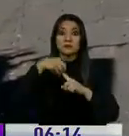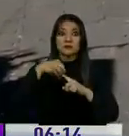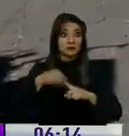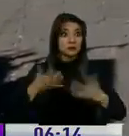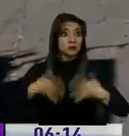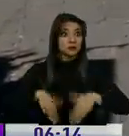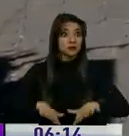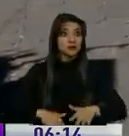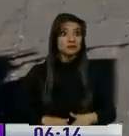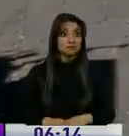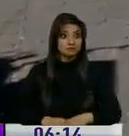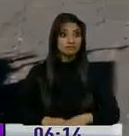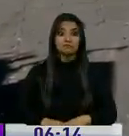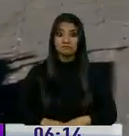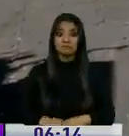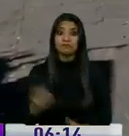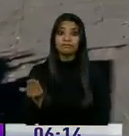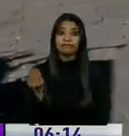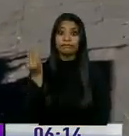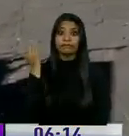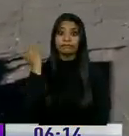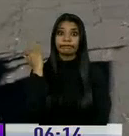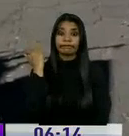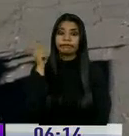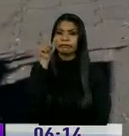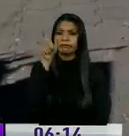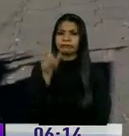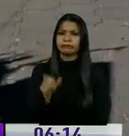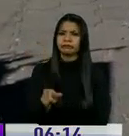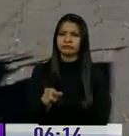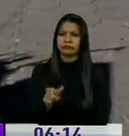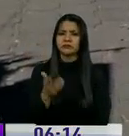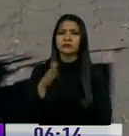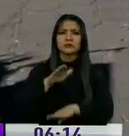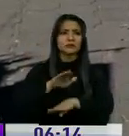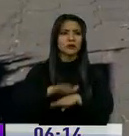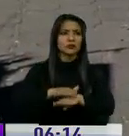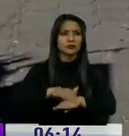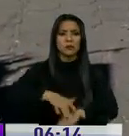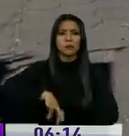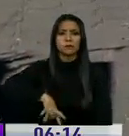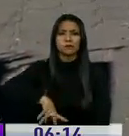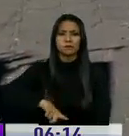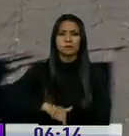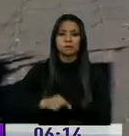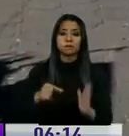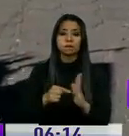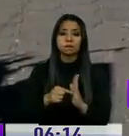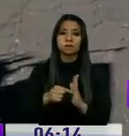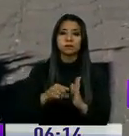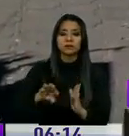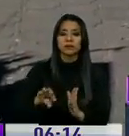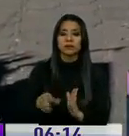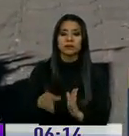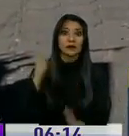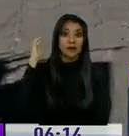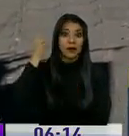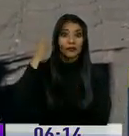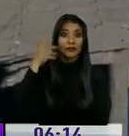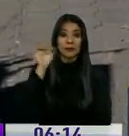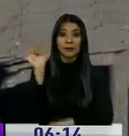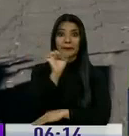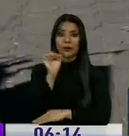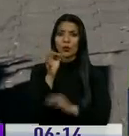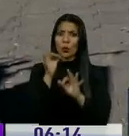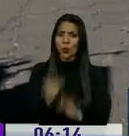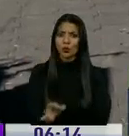Pichincha. Horas atrás, un sujeto aparentemente responsable de haber robado la memoria de una radio de un vehículo fue